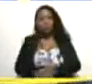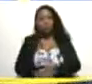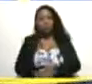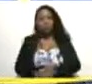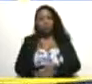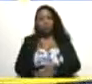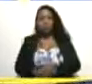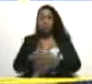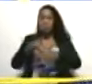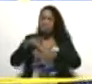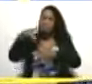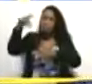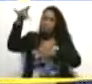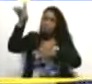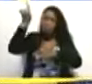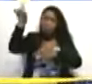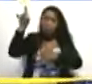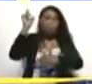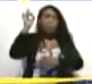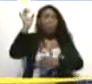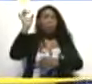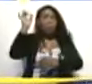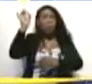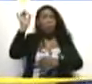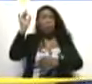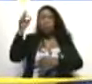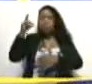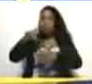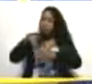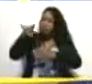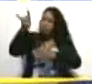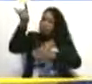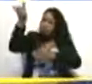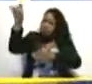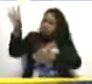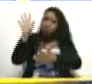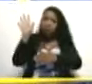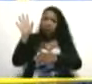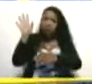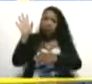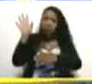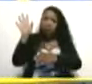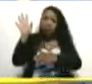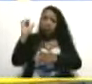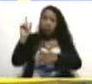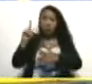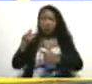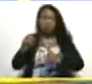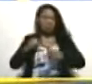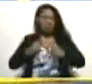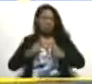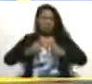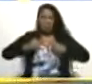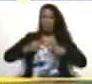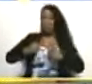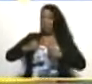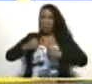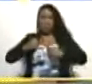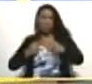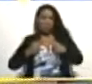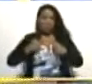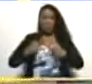Déjenlos quietos, que sigan ellos en su arrogancia y prepotencia. Salen arrogantes y prepotentes,